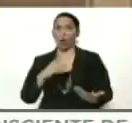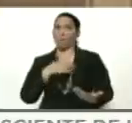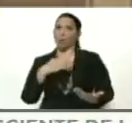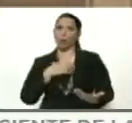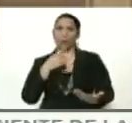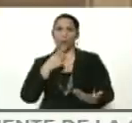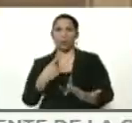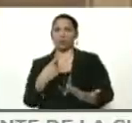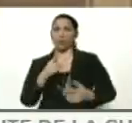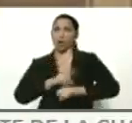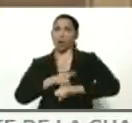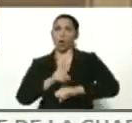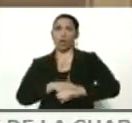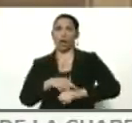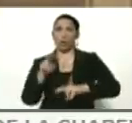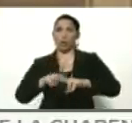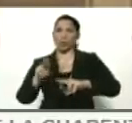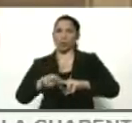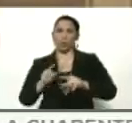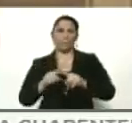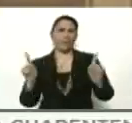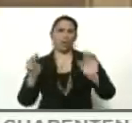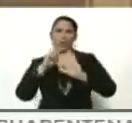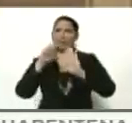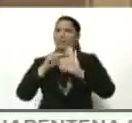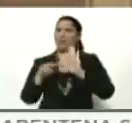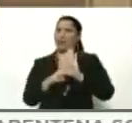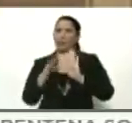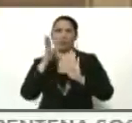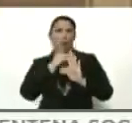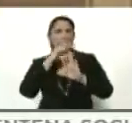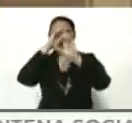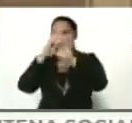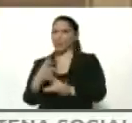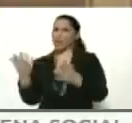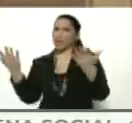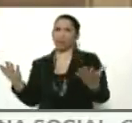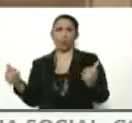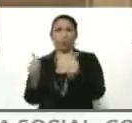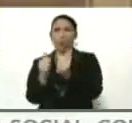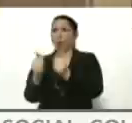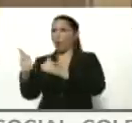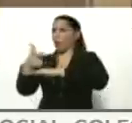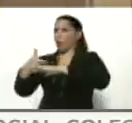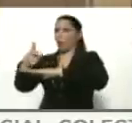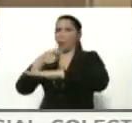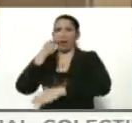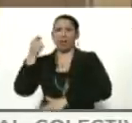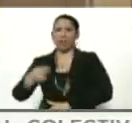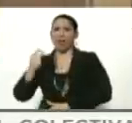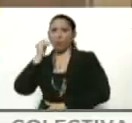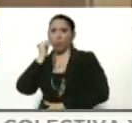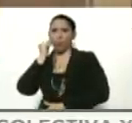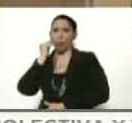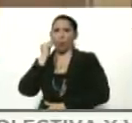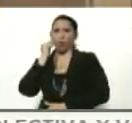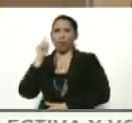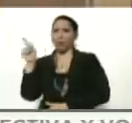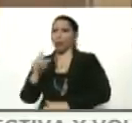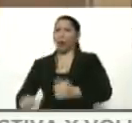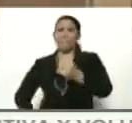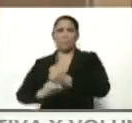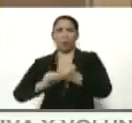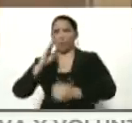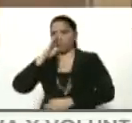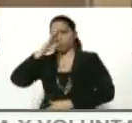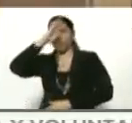el horario todavía infantil, a niveles de irrespeto con gobernadores que se han desmarcado y con alcaldes